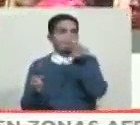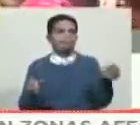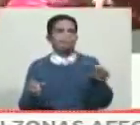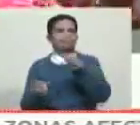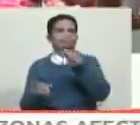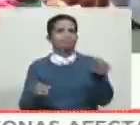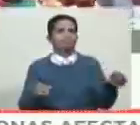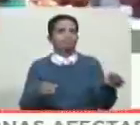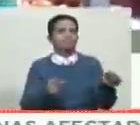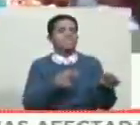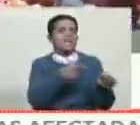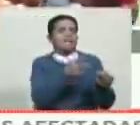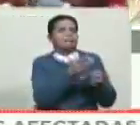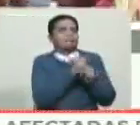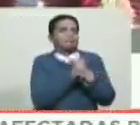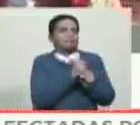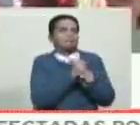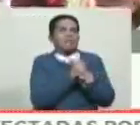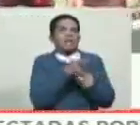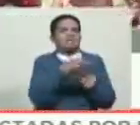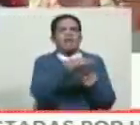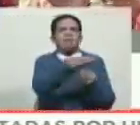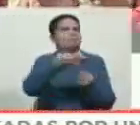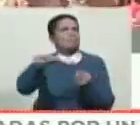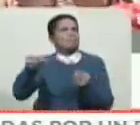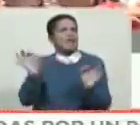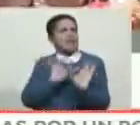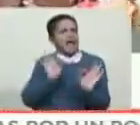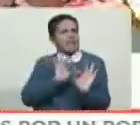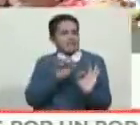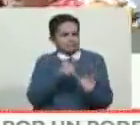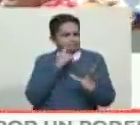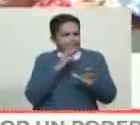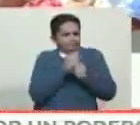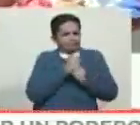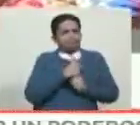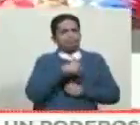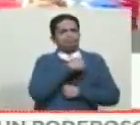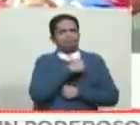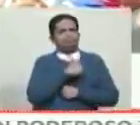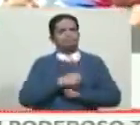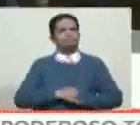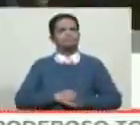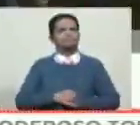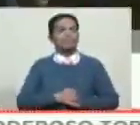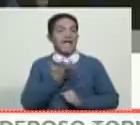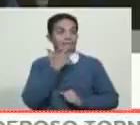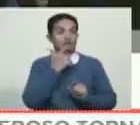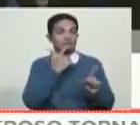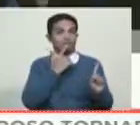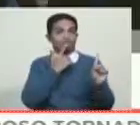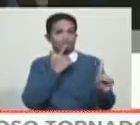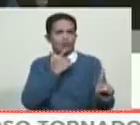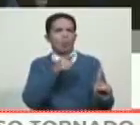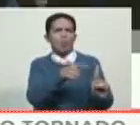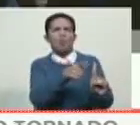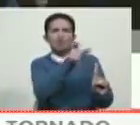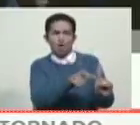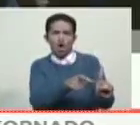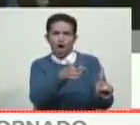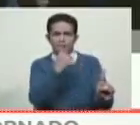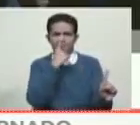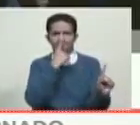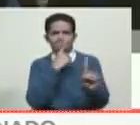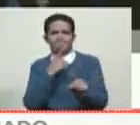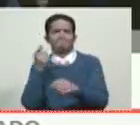nada. Así va a ser y así será. Si llegaran a gobernar a Venezuela, uno de ellos.